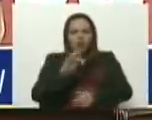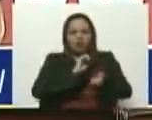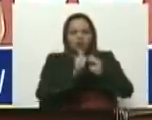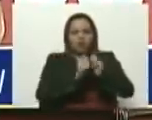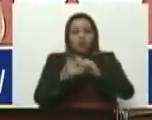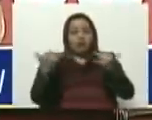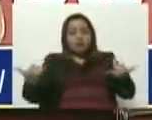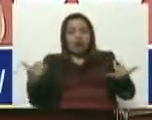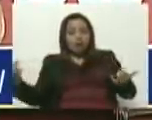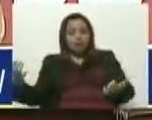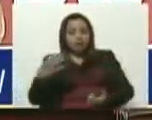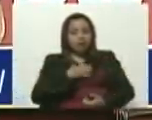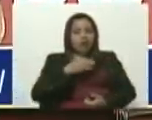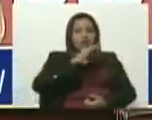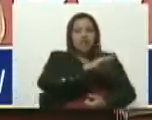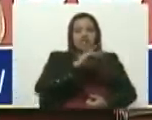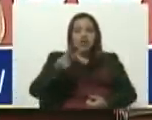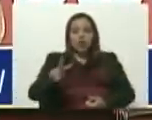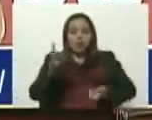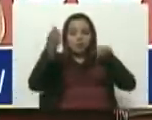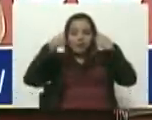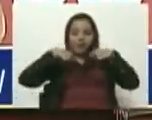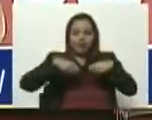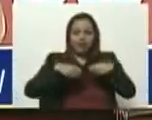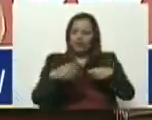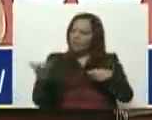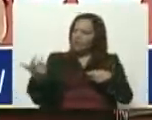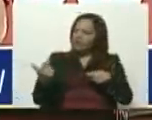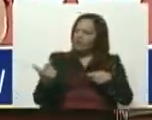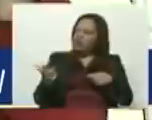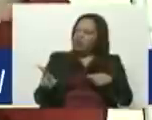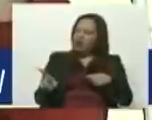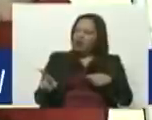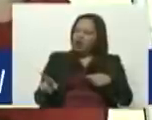medallas en cuánto